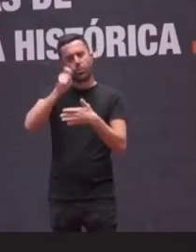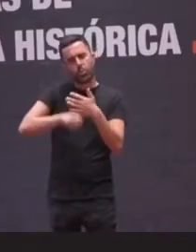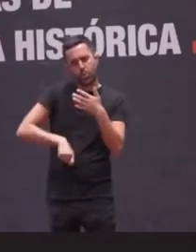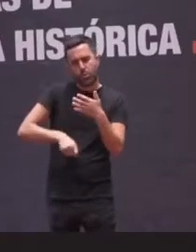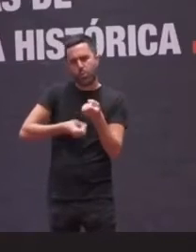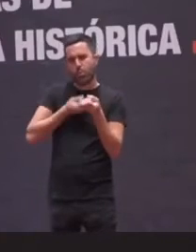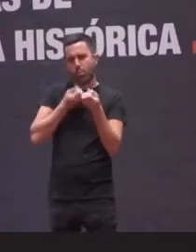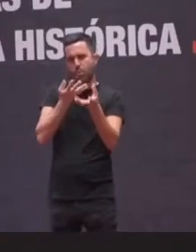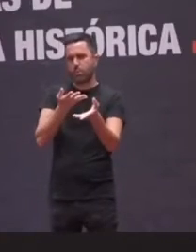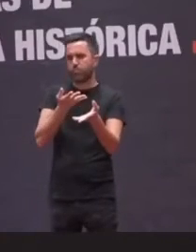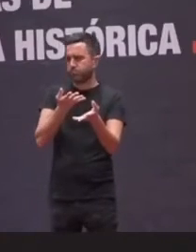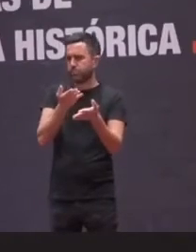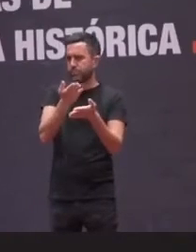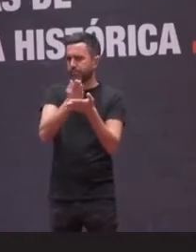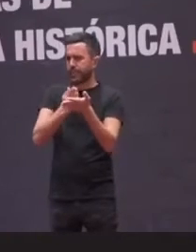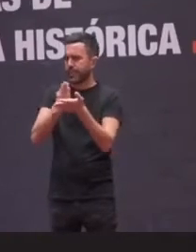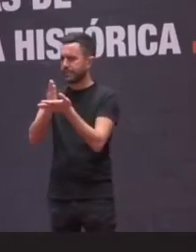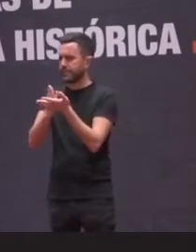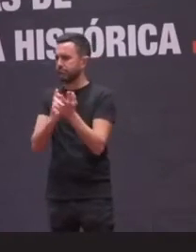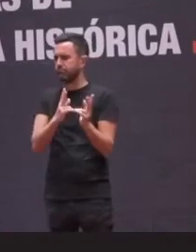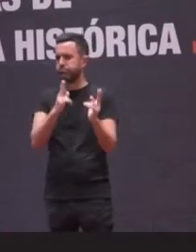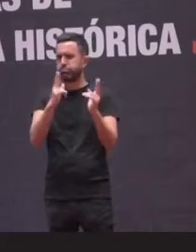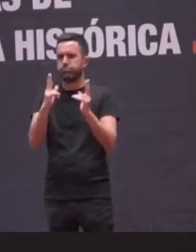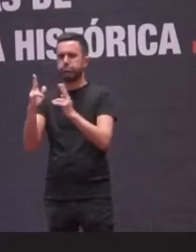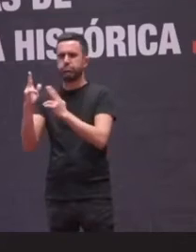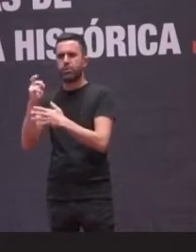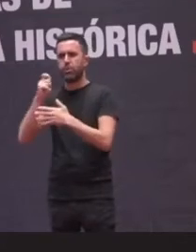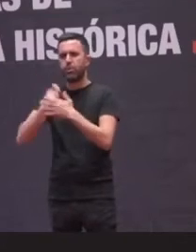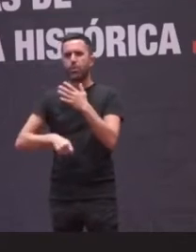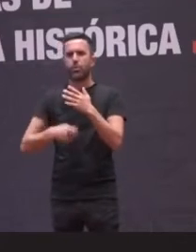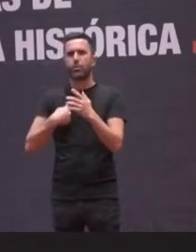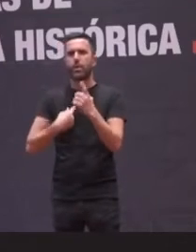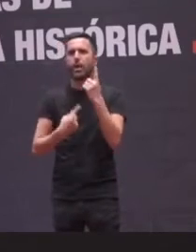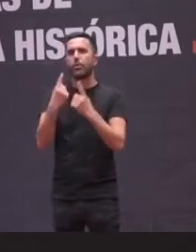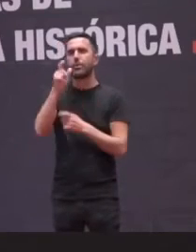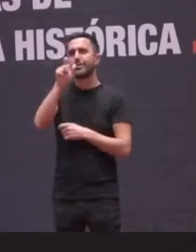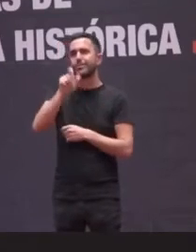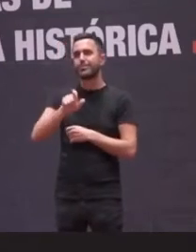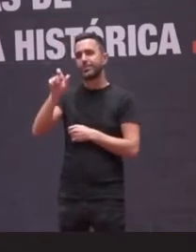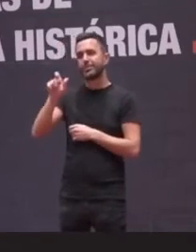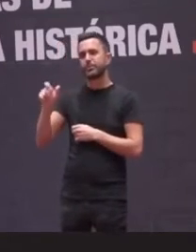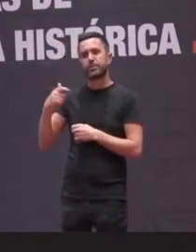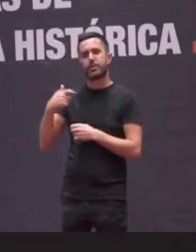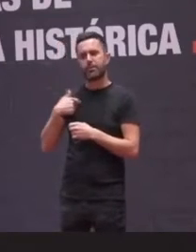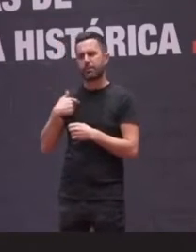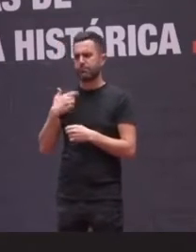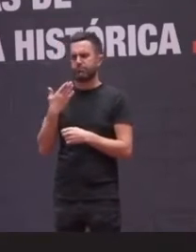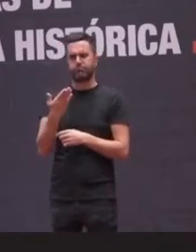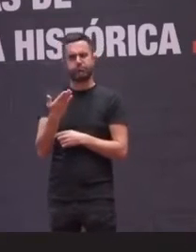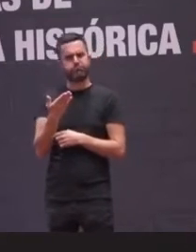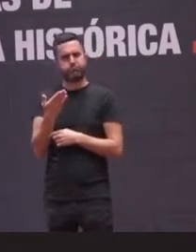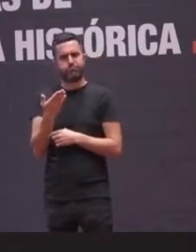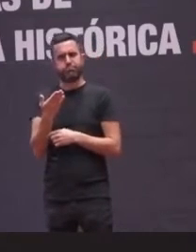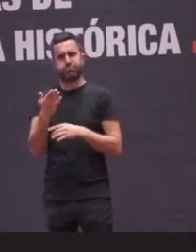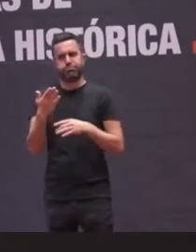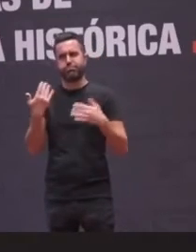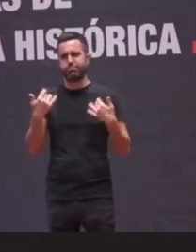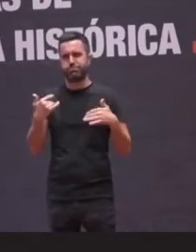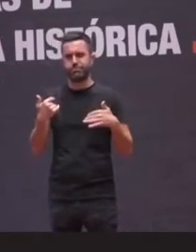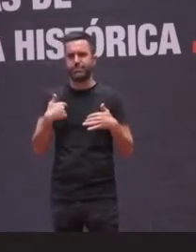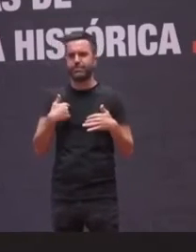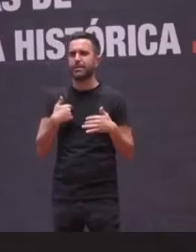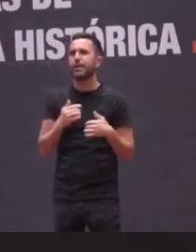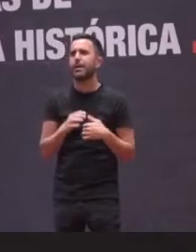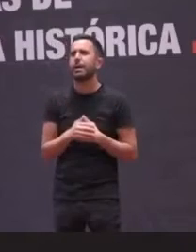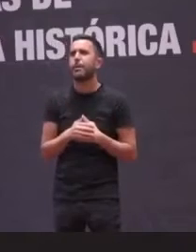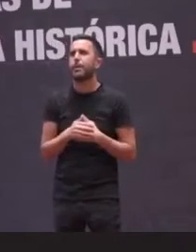as partes máis duras. Un relato donde algúns personaxes salen moi mal parados. Con toda a razón. E un